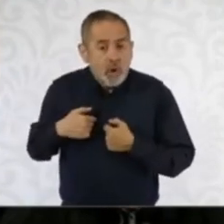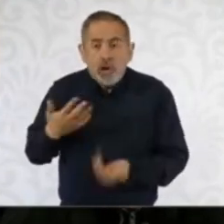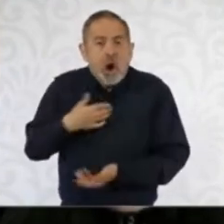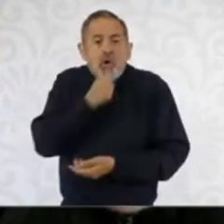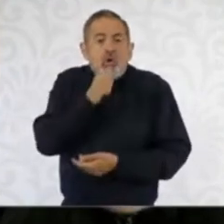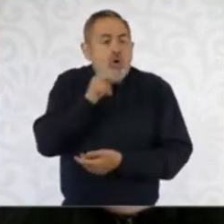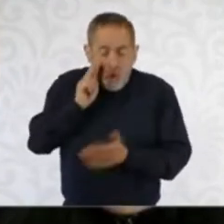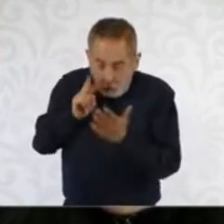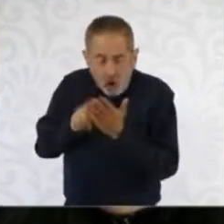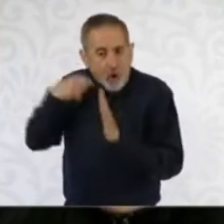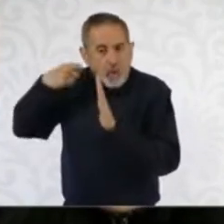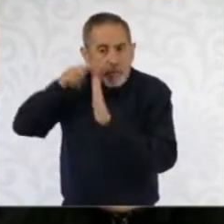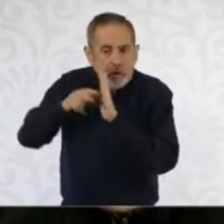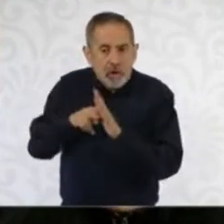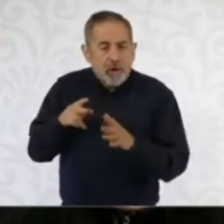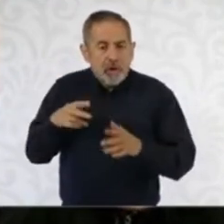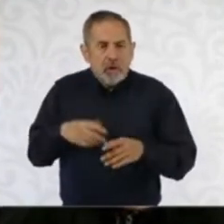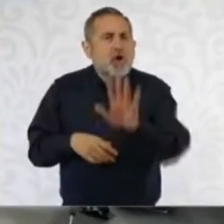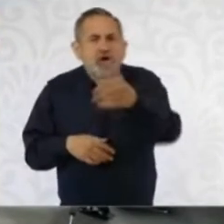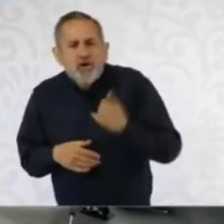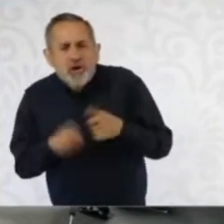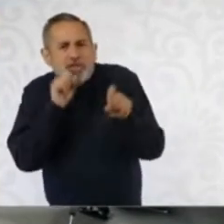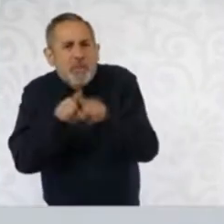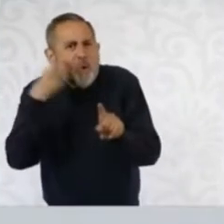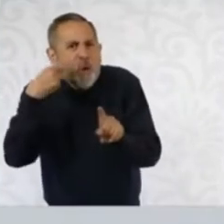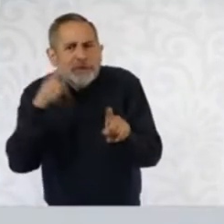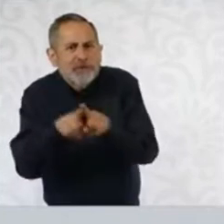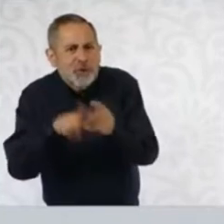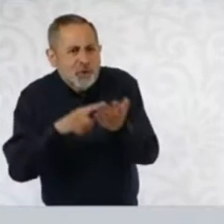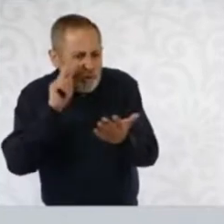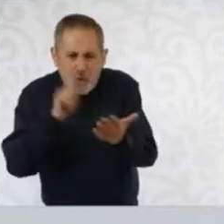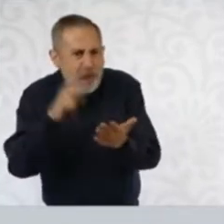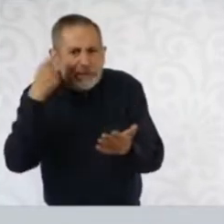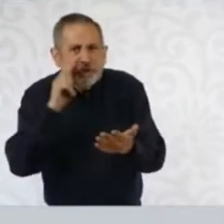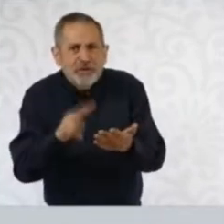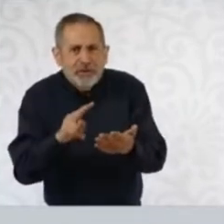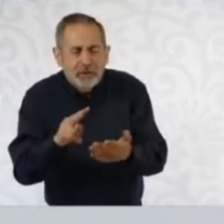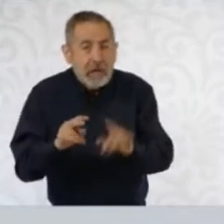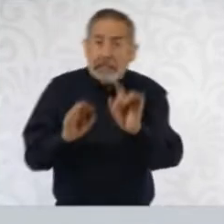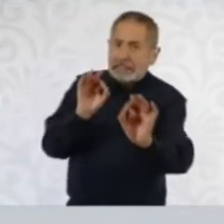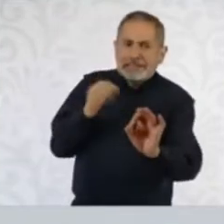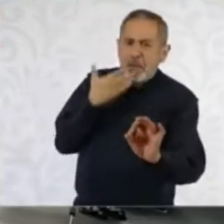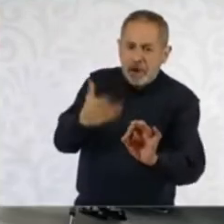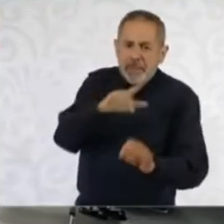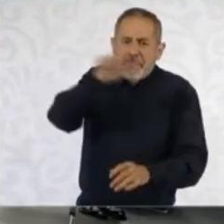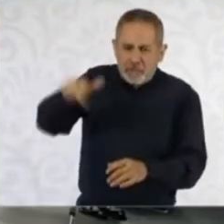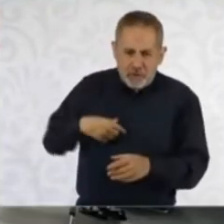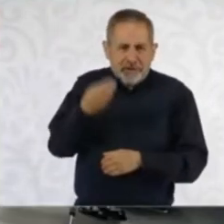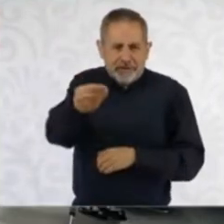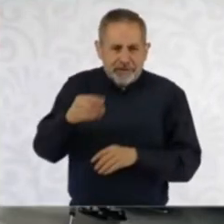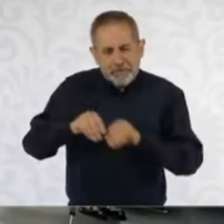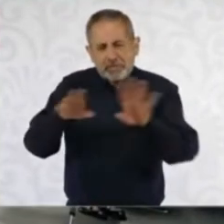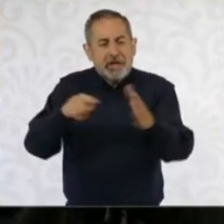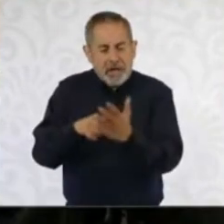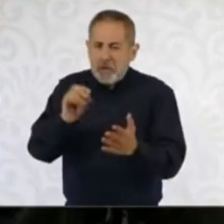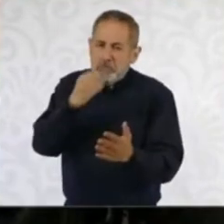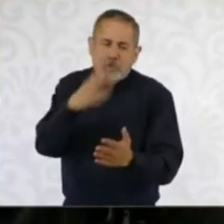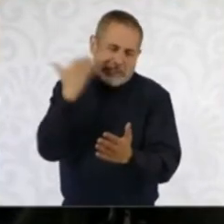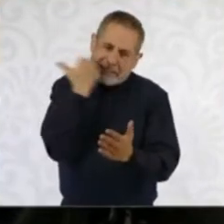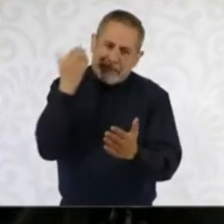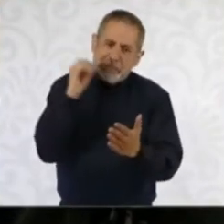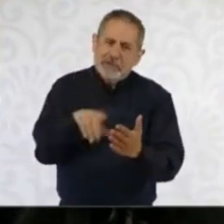visto yo ese video y me gustó mucho. Yo tampoco lo he visto. Está súper bueno. Si lo podemos de repente poner, está muy chido